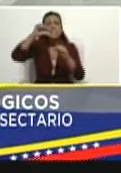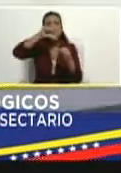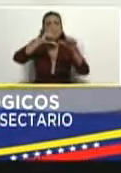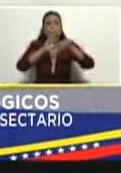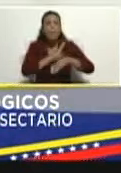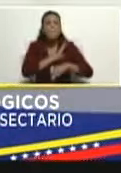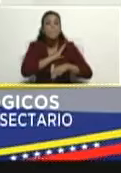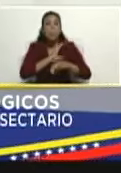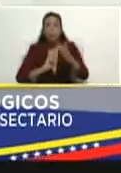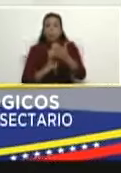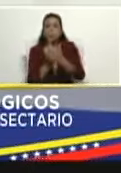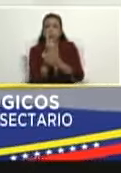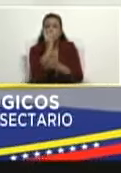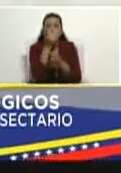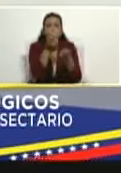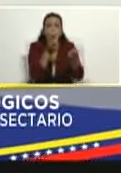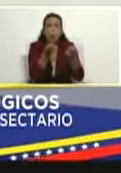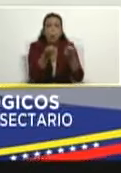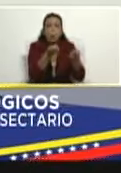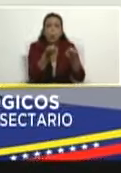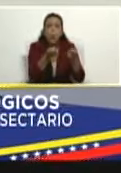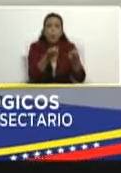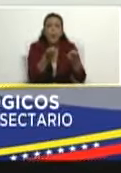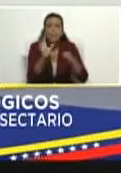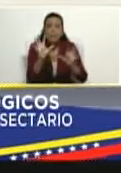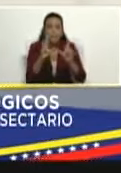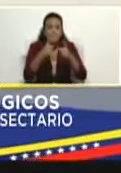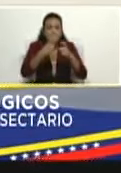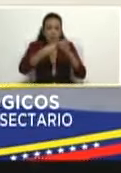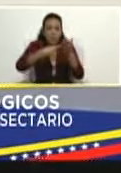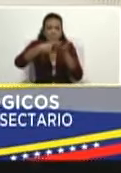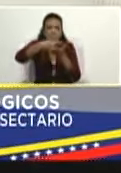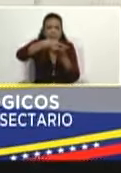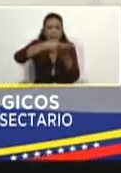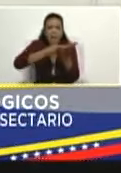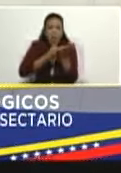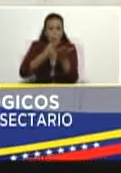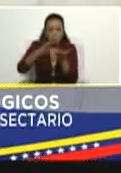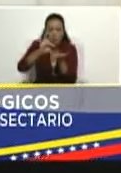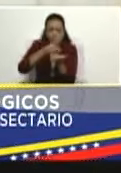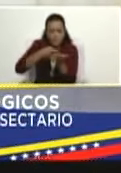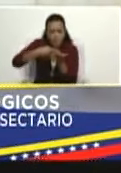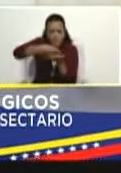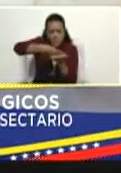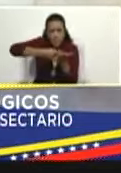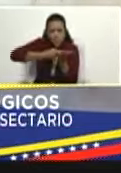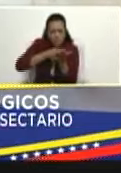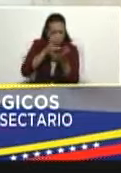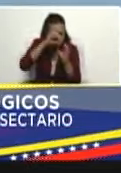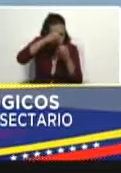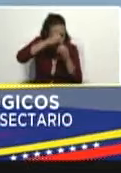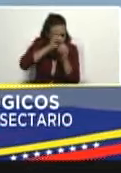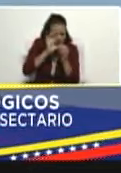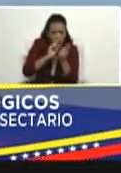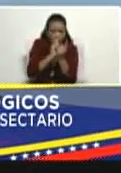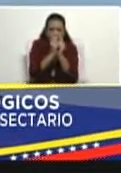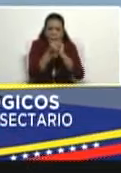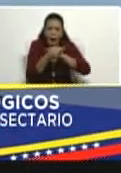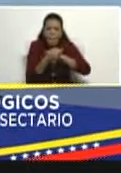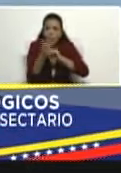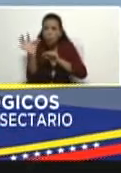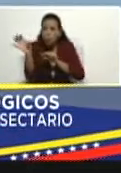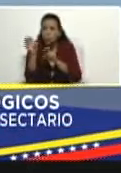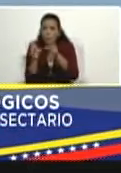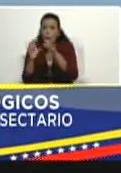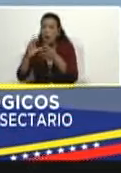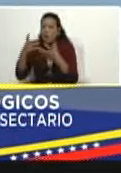productos biológicos de control, específicamente bacterias y hongos entomopatógenos, justamente en sustitución de los